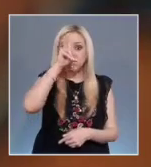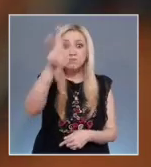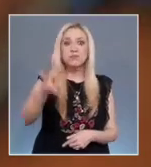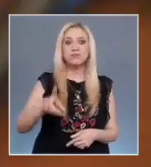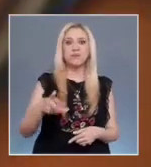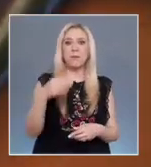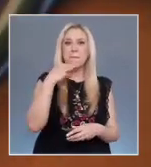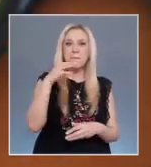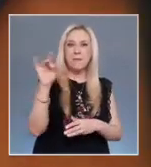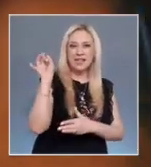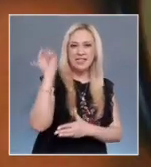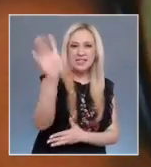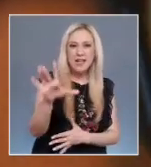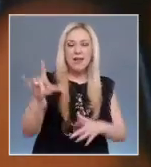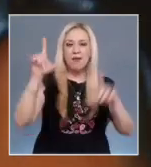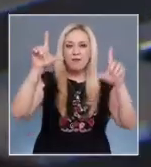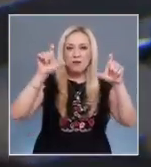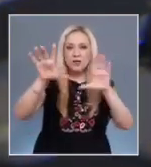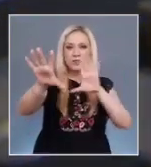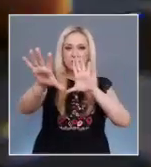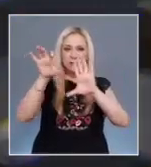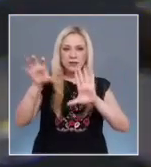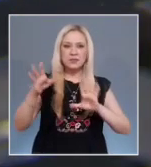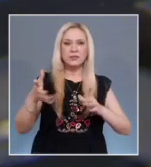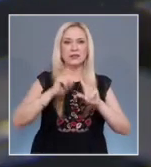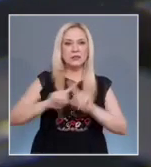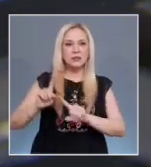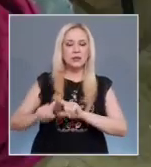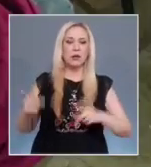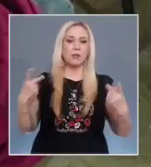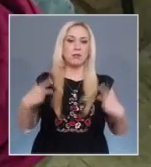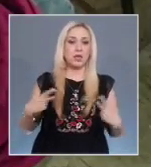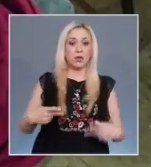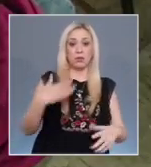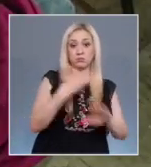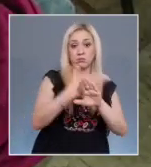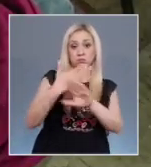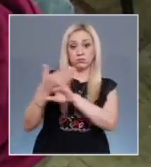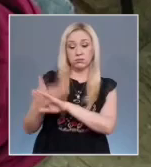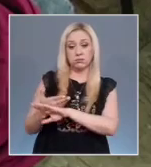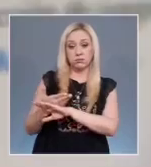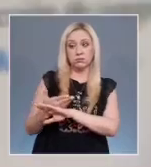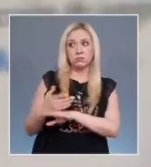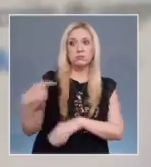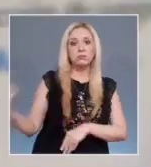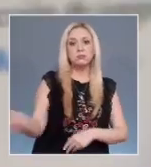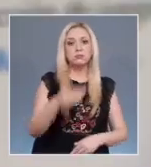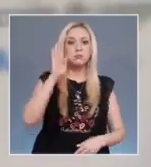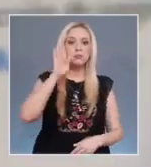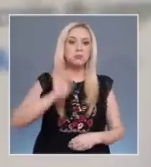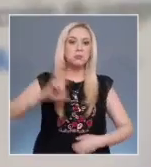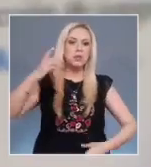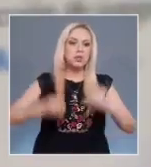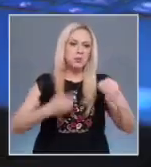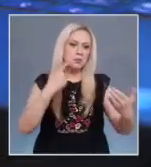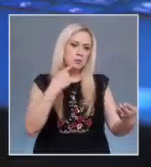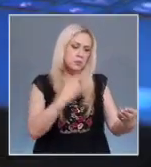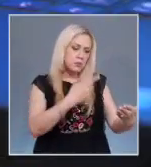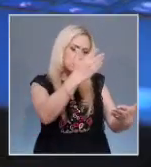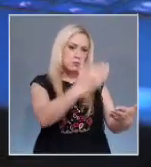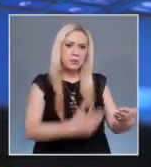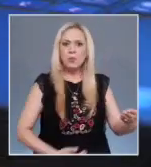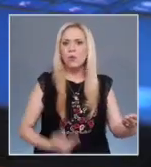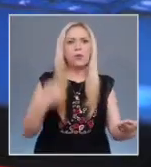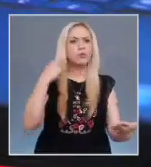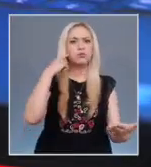y cause diversos daños y afectaciones a las personas. La mayoría consideró que la norma no describe de modo preciso y estricto la